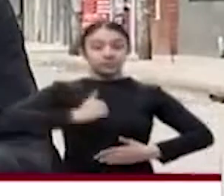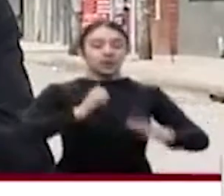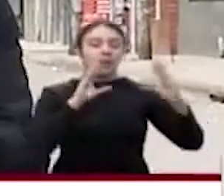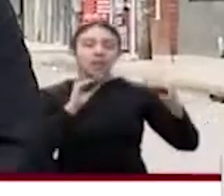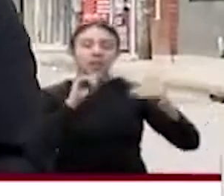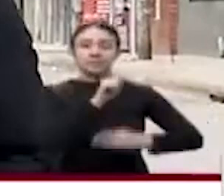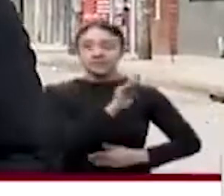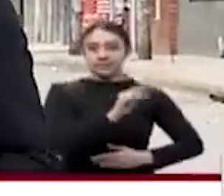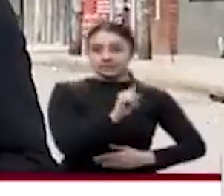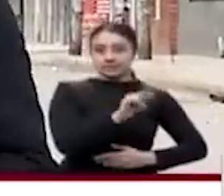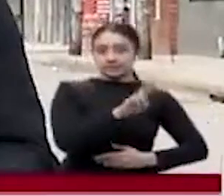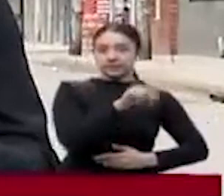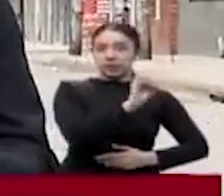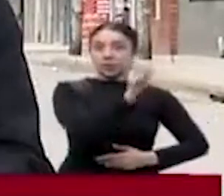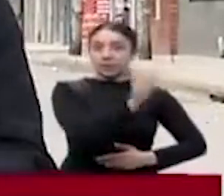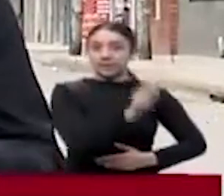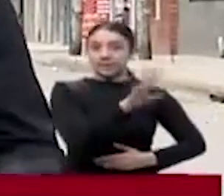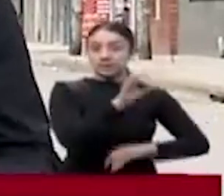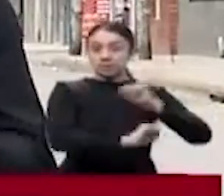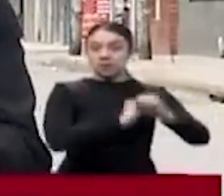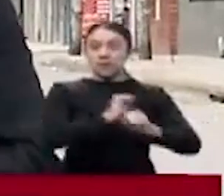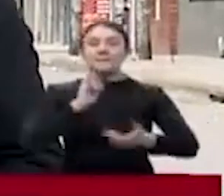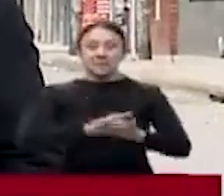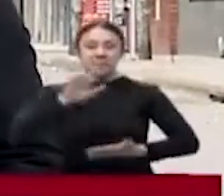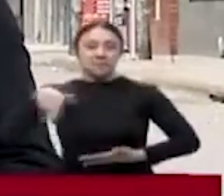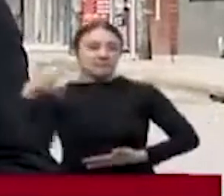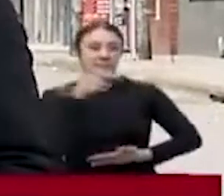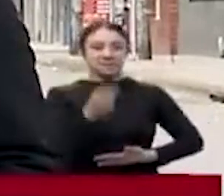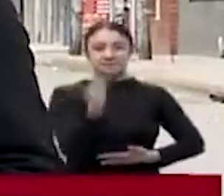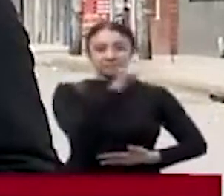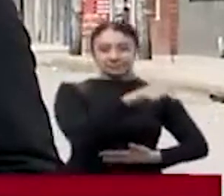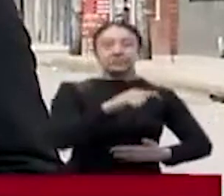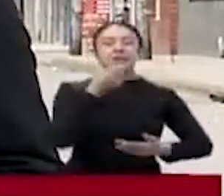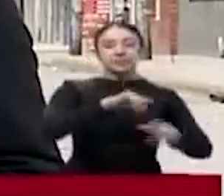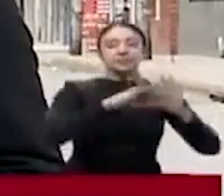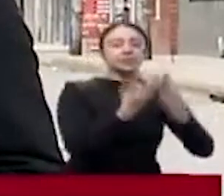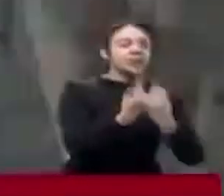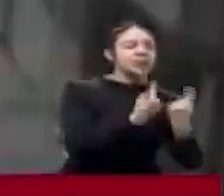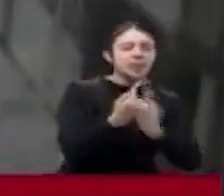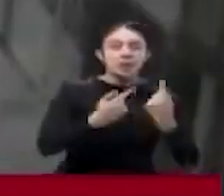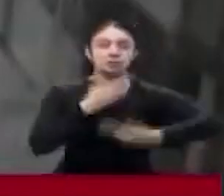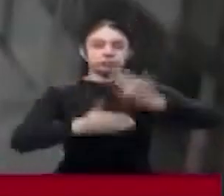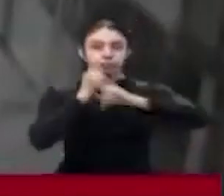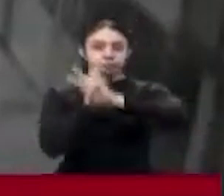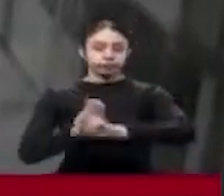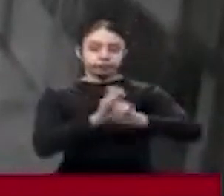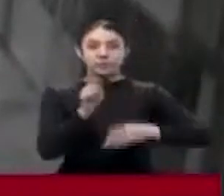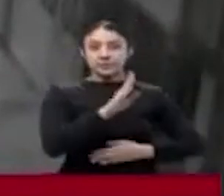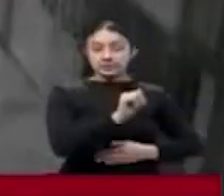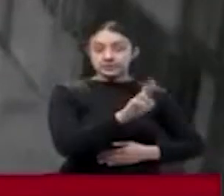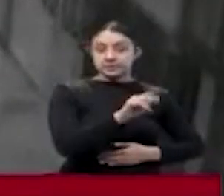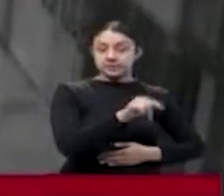Sebastián Bermúdez, el hombre de 25 años que fue agredido, y también con su familia, y avanzan con las investigaciones. Sebastián Bermúdez,